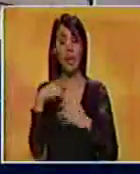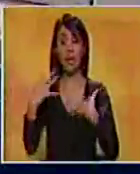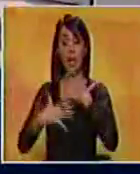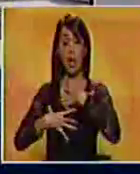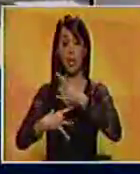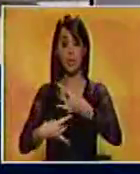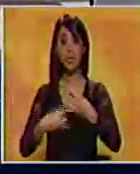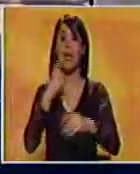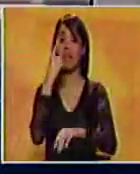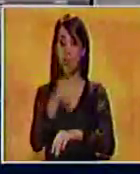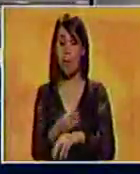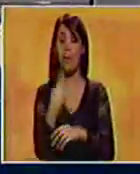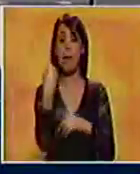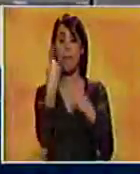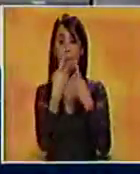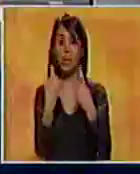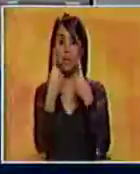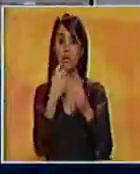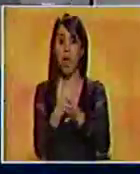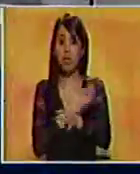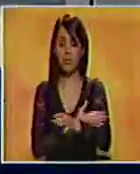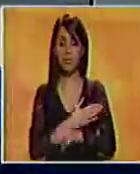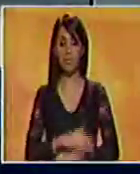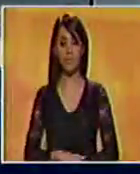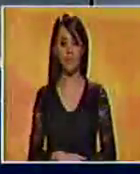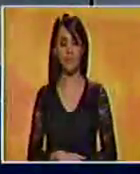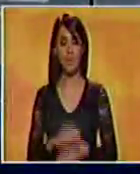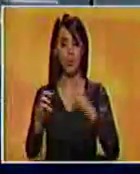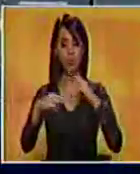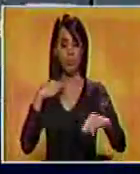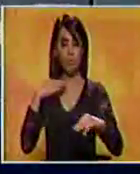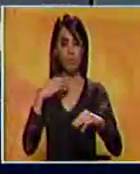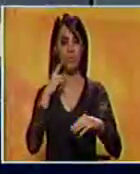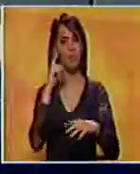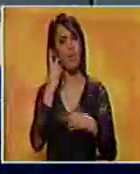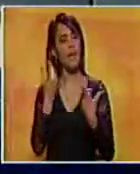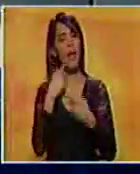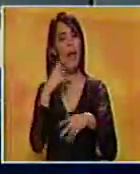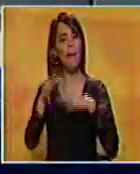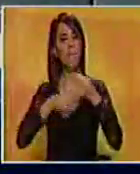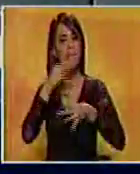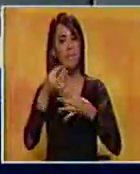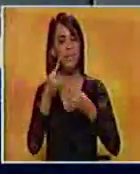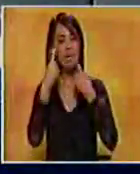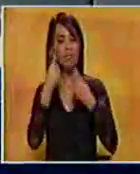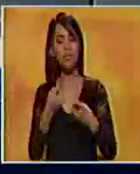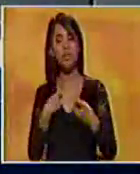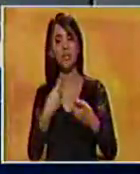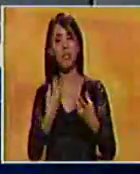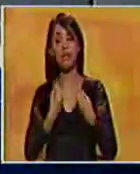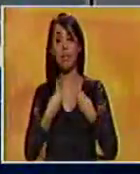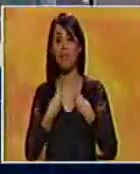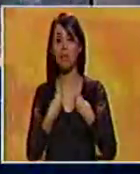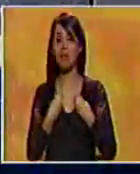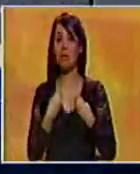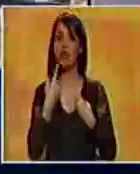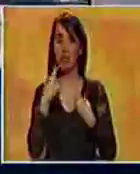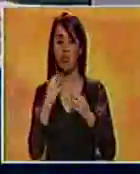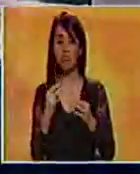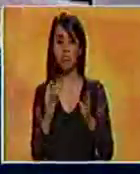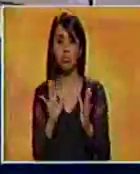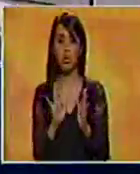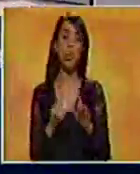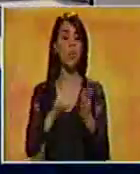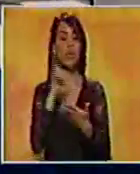interesados deben enviar sus preguntas con anticipación. Él planea hablar sobre su trayectoria musical, la biografía de su vida, que ya está disponible en un